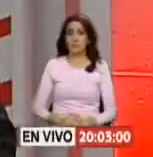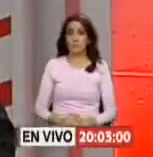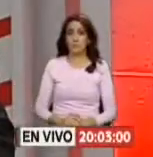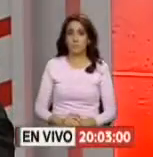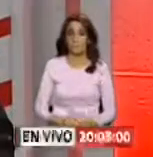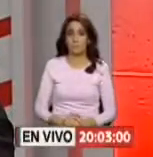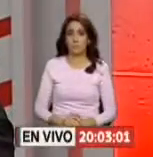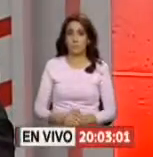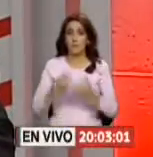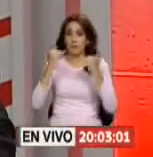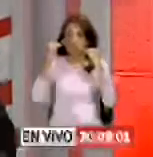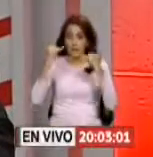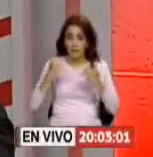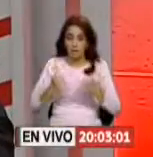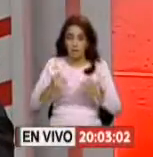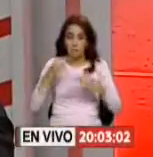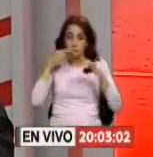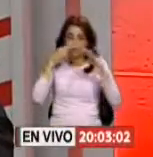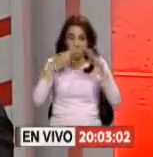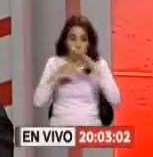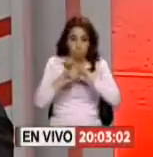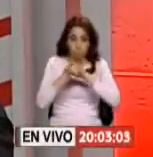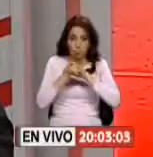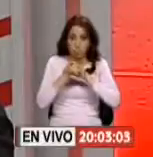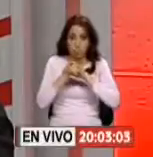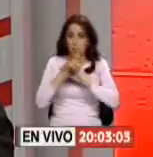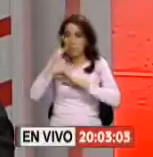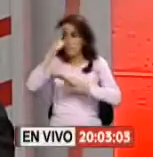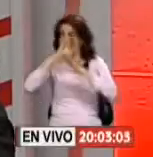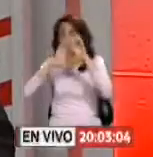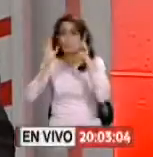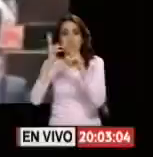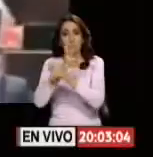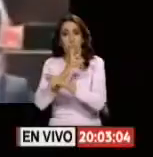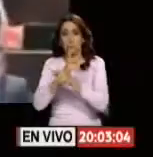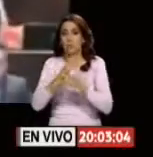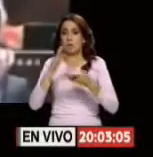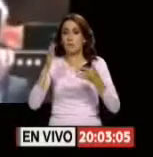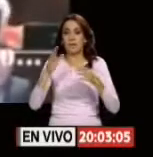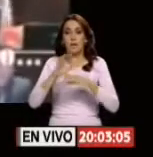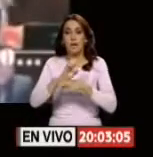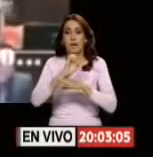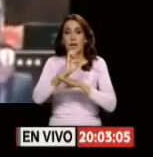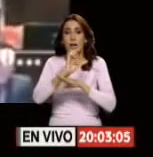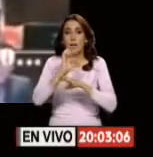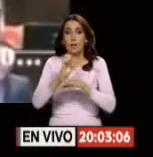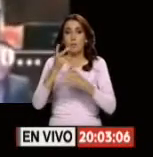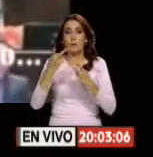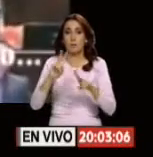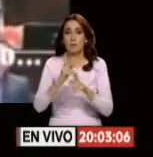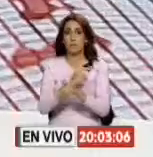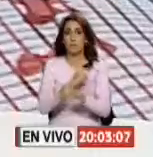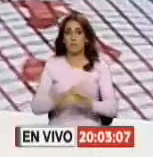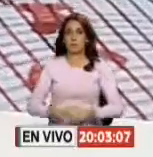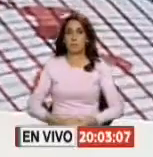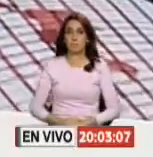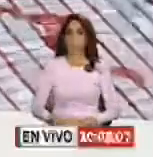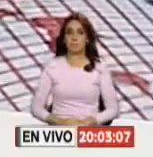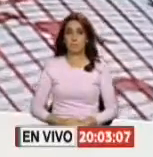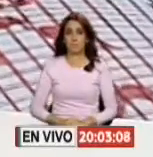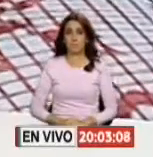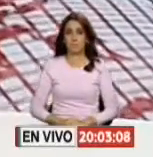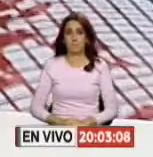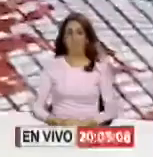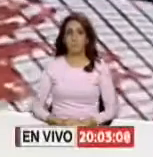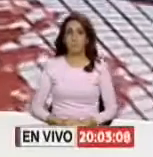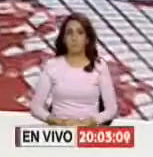de filtraciones pueden poner en peligro incluso la seguridad del Estado. Sofía Montoya, Telediario. Y